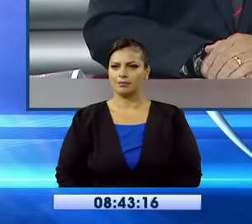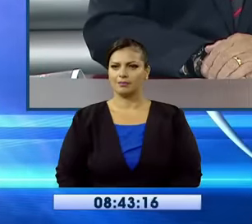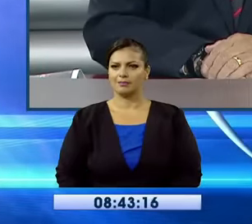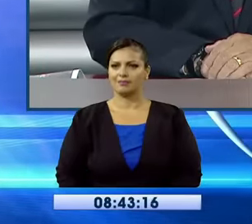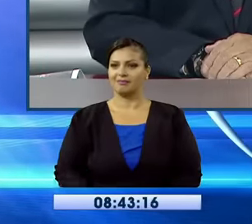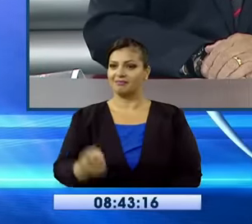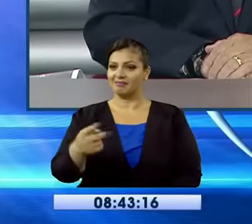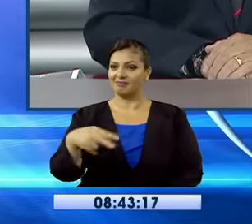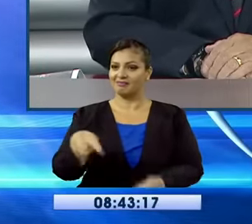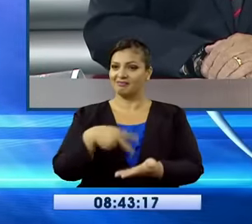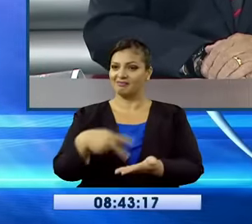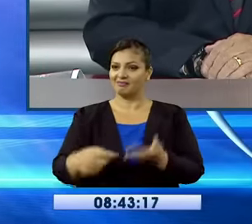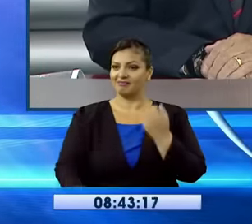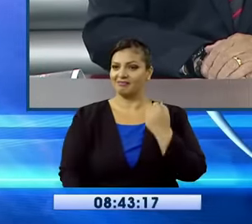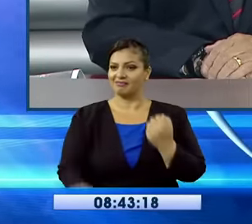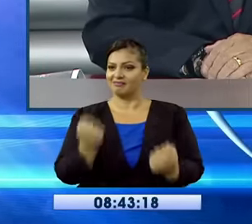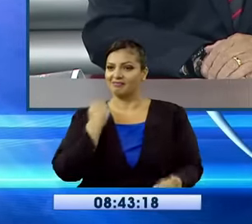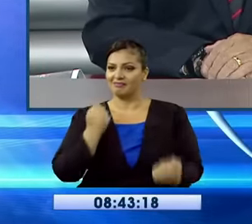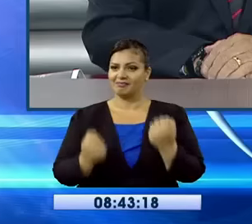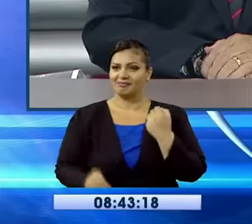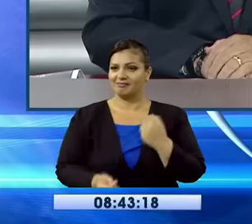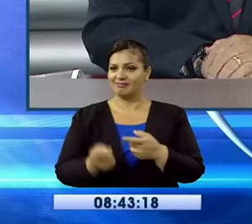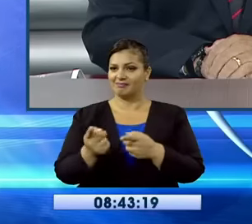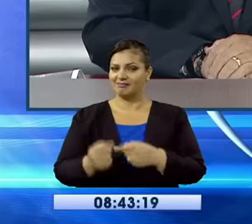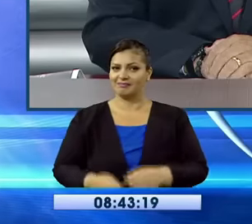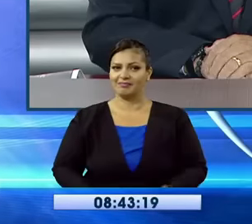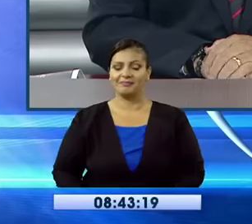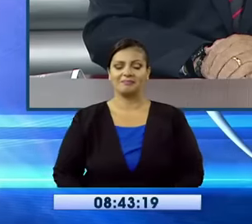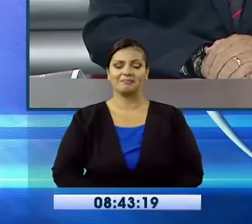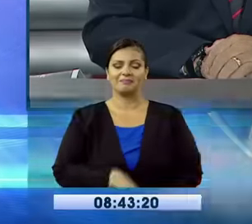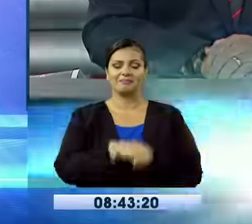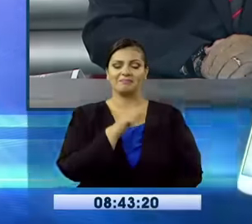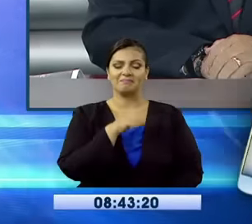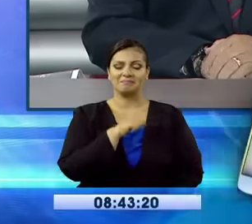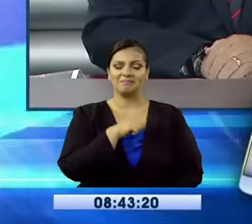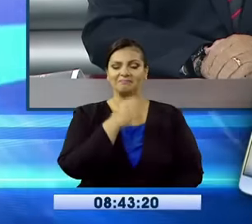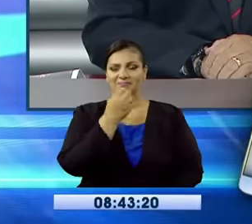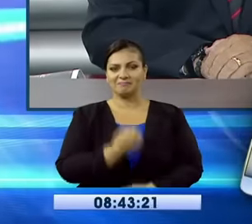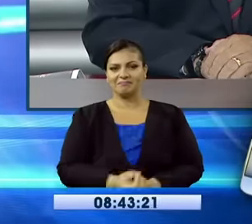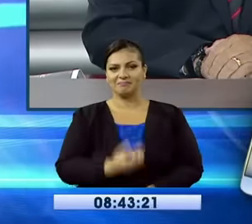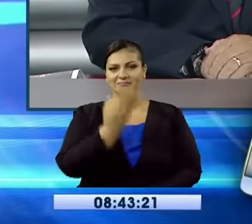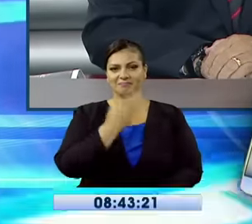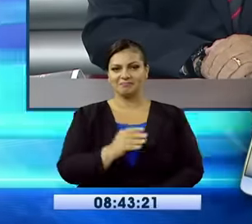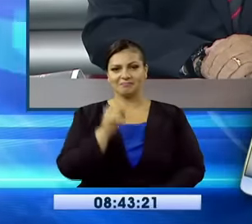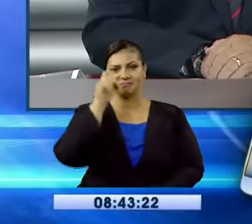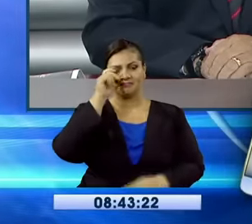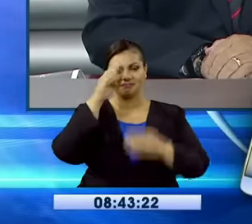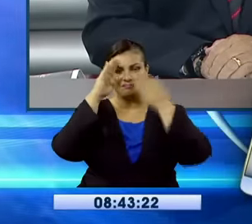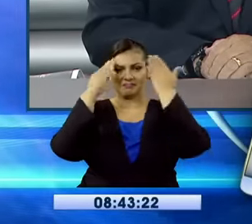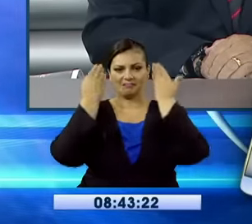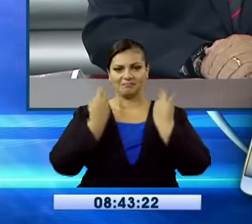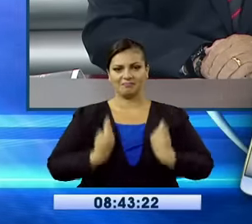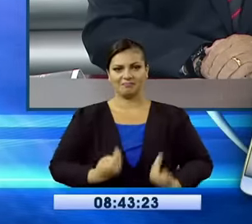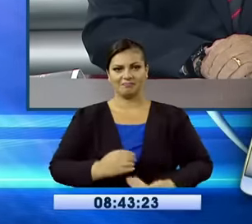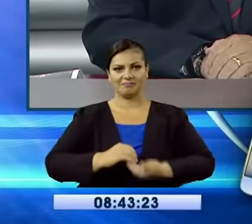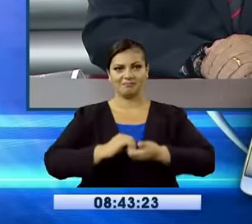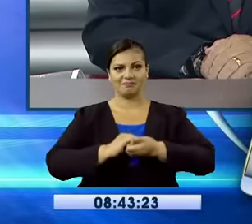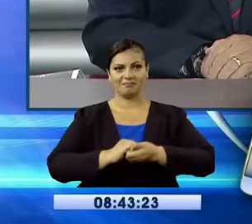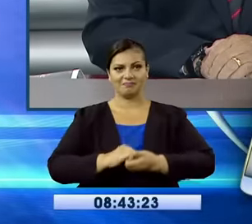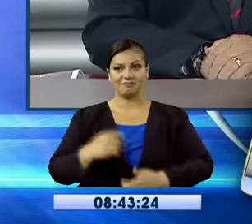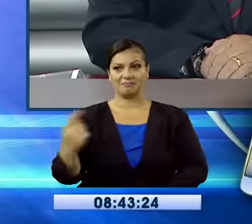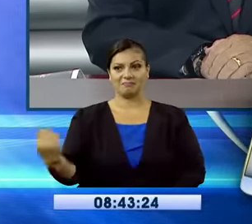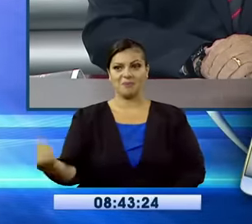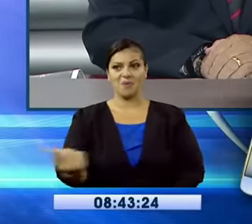estás de bailoterapia, por lo que veo. Efectivamente, muy buenos días, Hugo, Roselena y amigos televidentes. Aquí está prendida